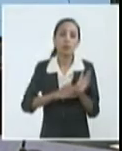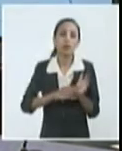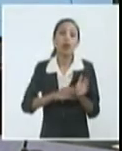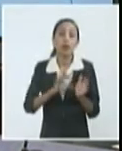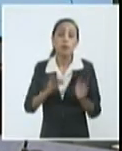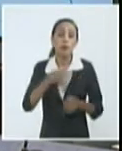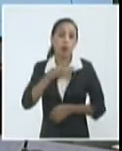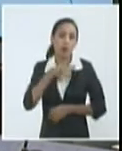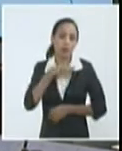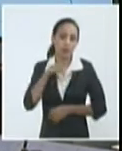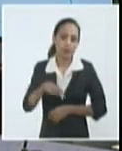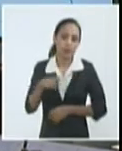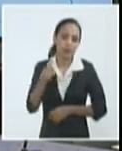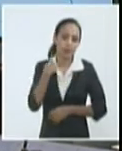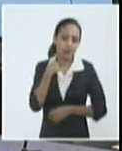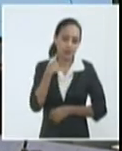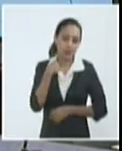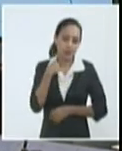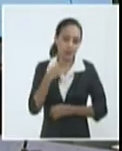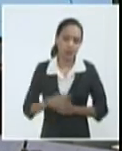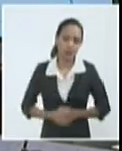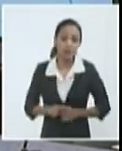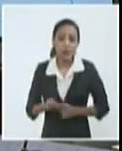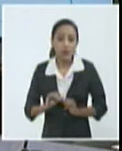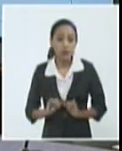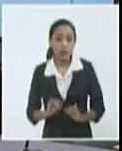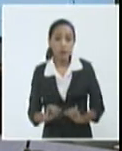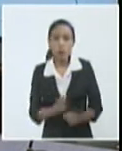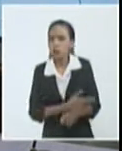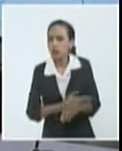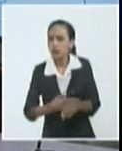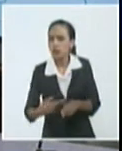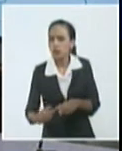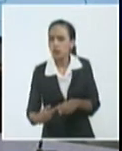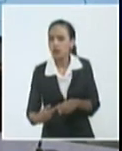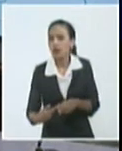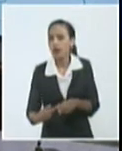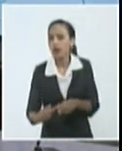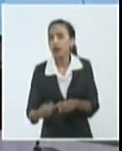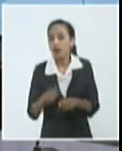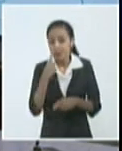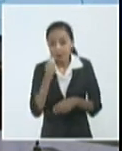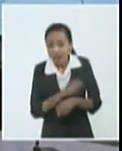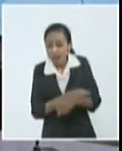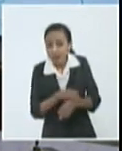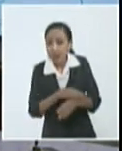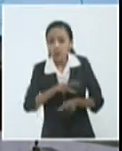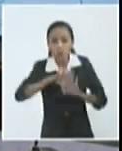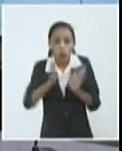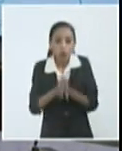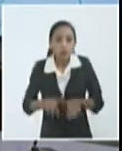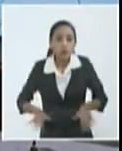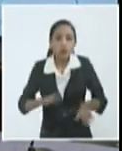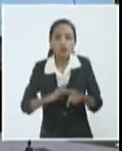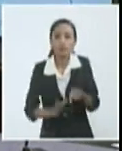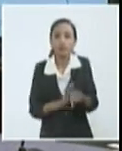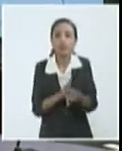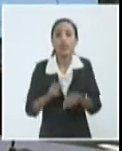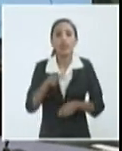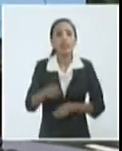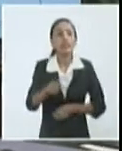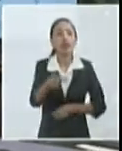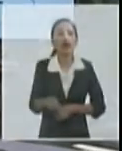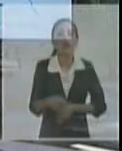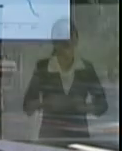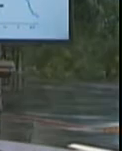este año. Por lo tanto, este es un dato o esta es una historia de lo que ha ocurrido en la pandemia en cuanto a casos diarios que nos demuestra que hemos